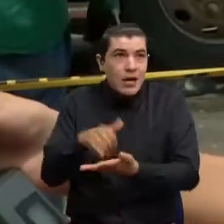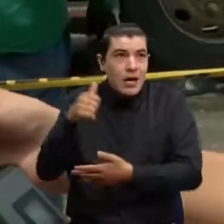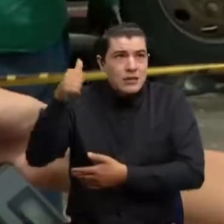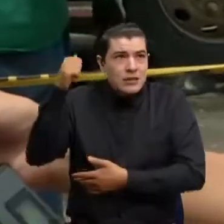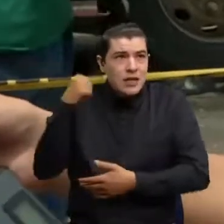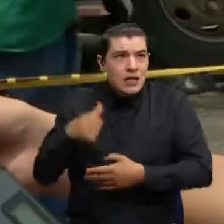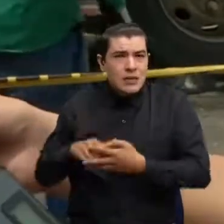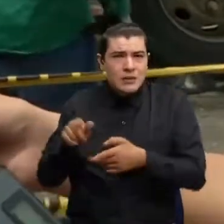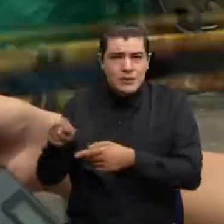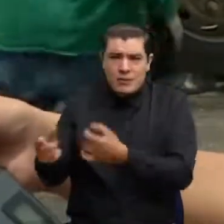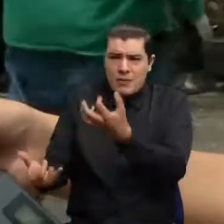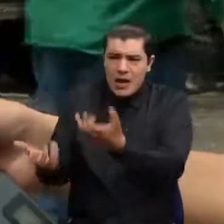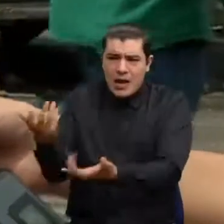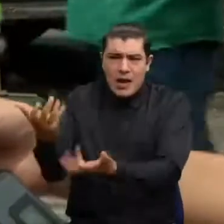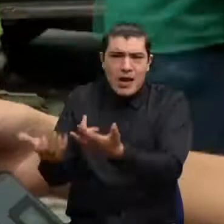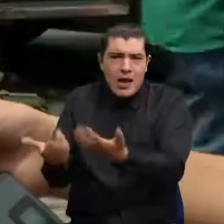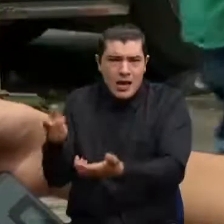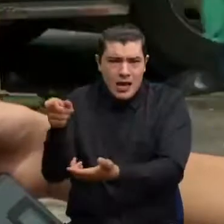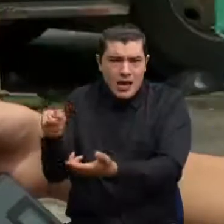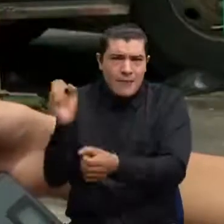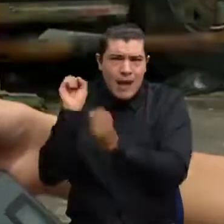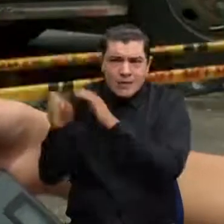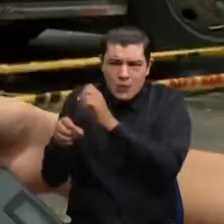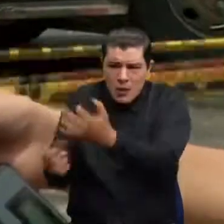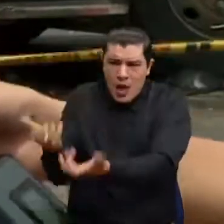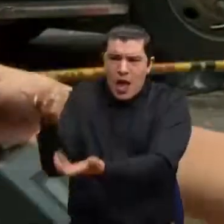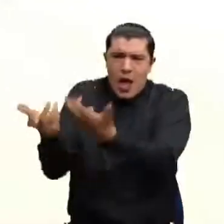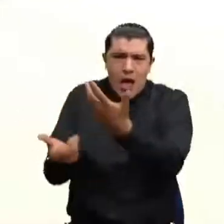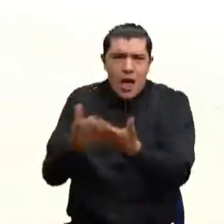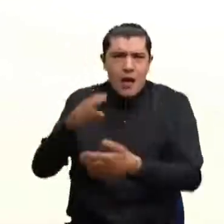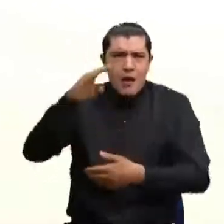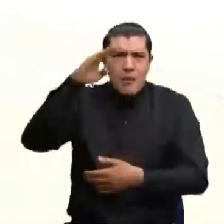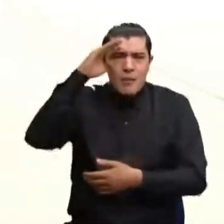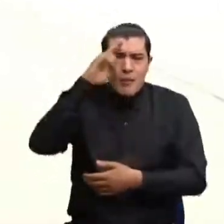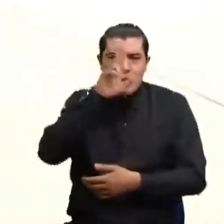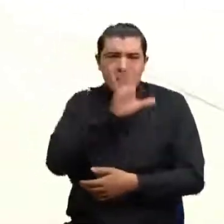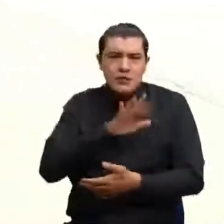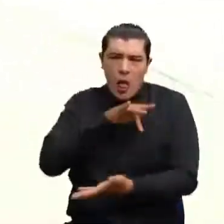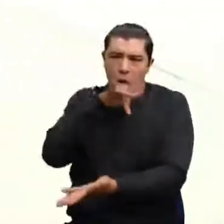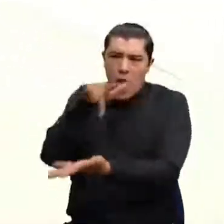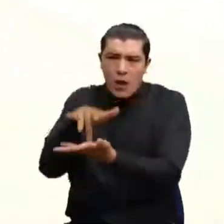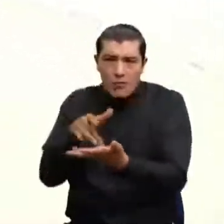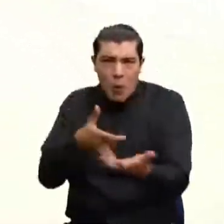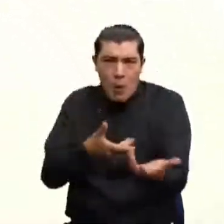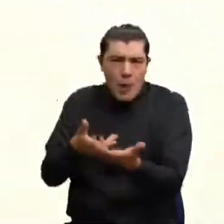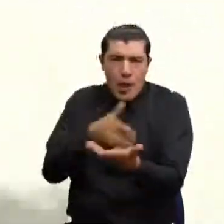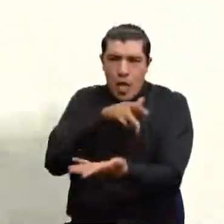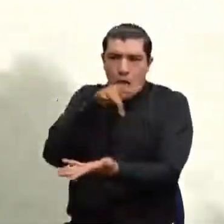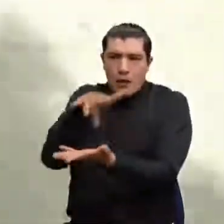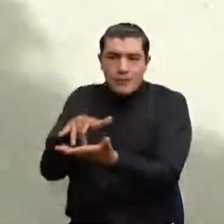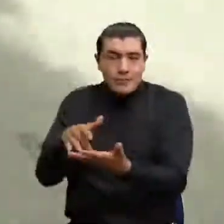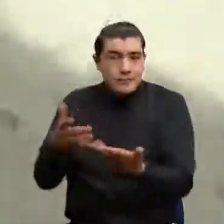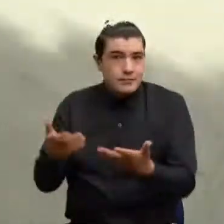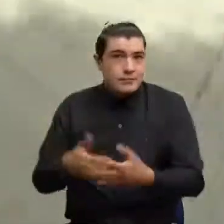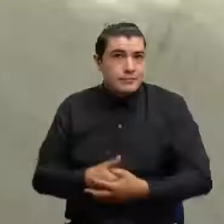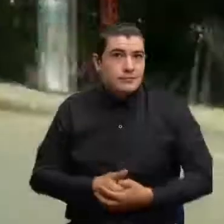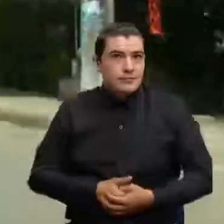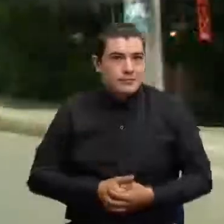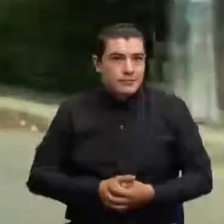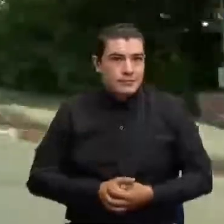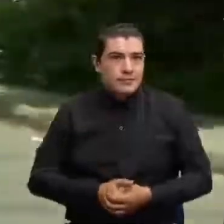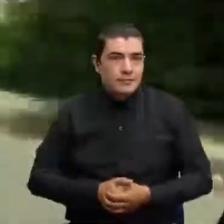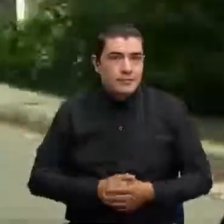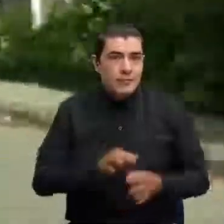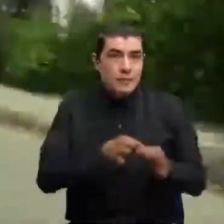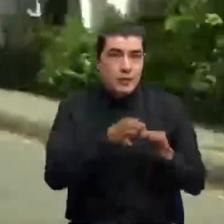quemaron basura tuvo que venir la policía todo que venir los bomberos en nuestro recorrido por las vías de municipios como piedecuesta y girón la